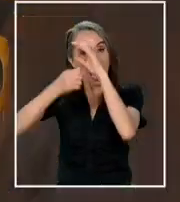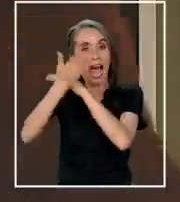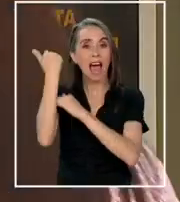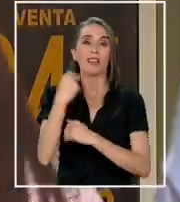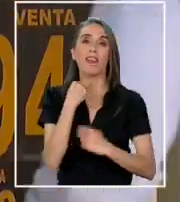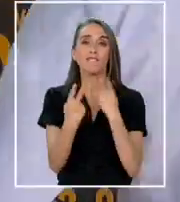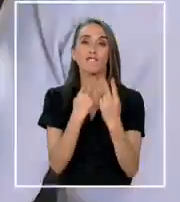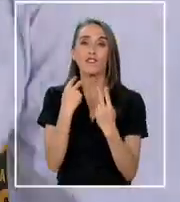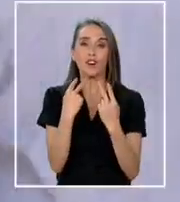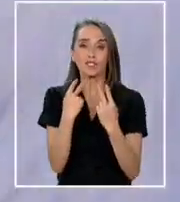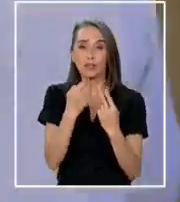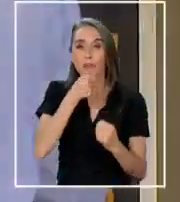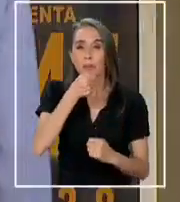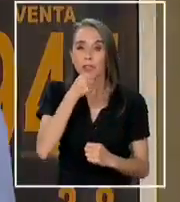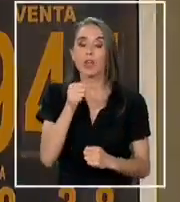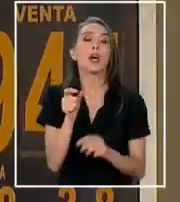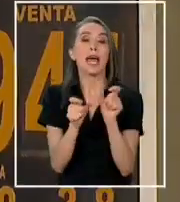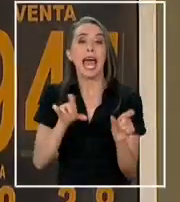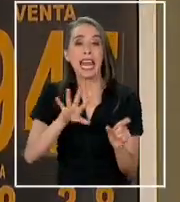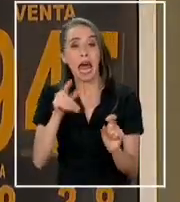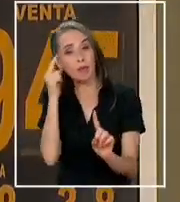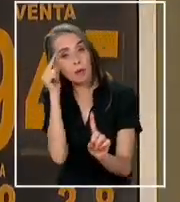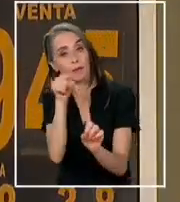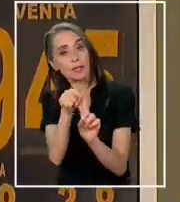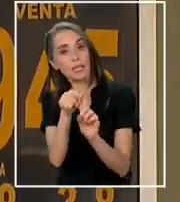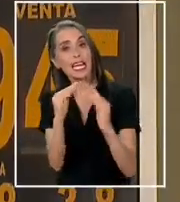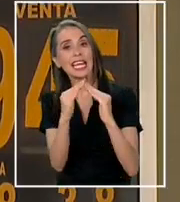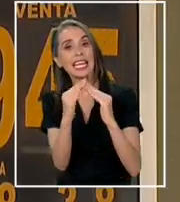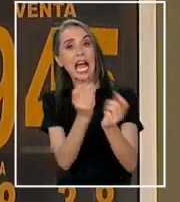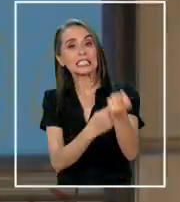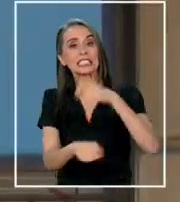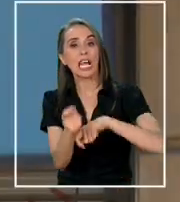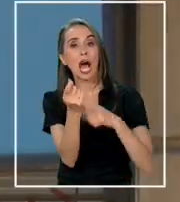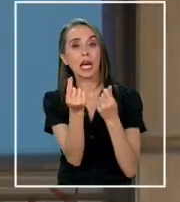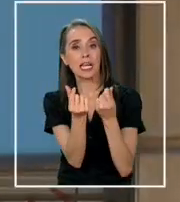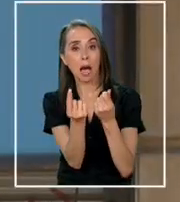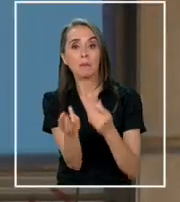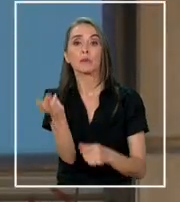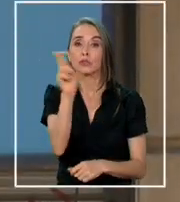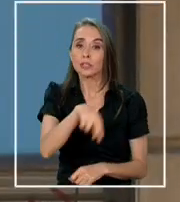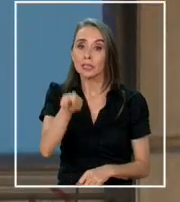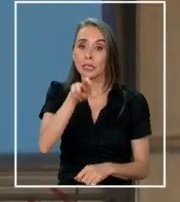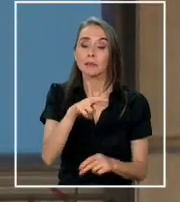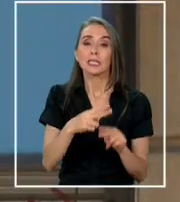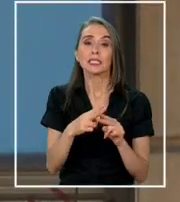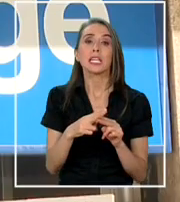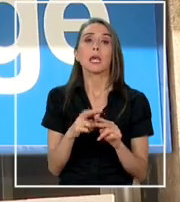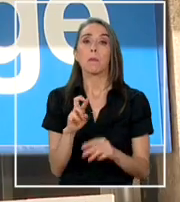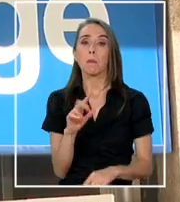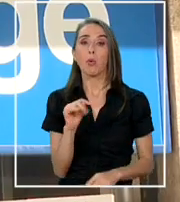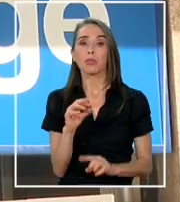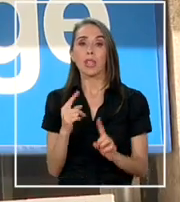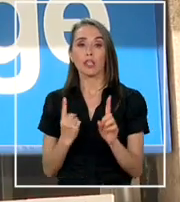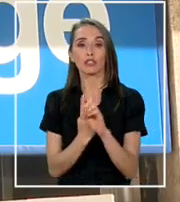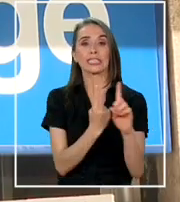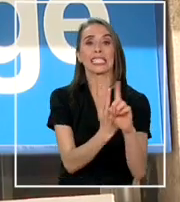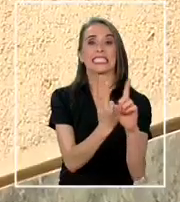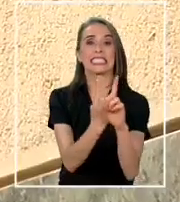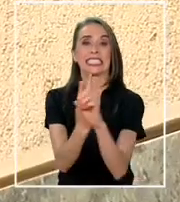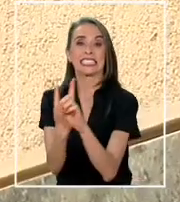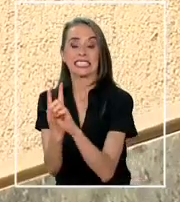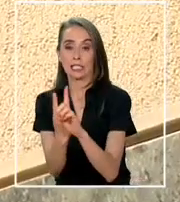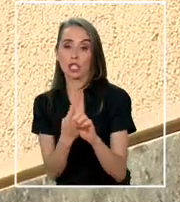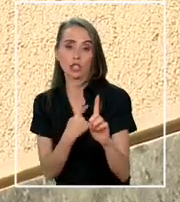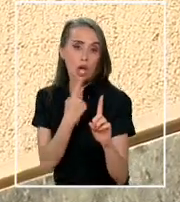además son blanco de interés de los delincuentes delitos que se repiten uno de ellos los llamados punteros personas que ofrecen